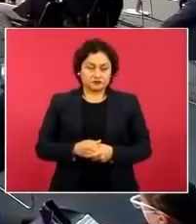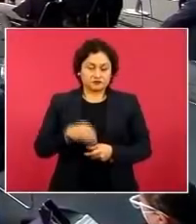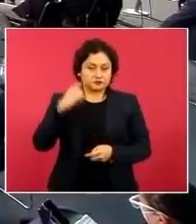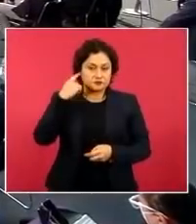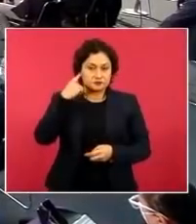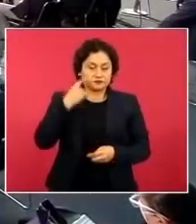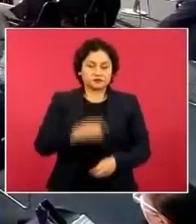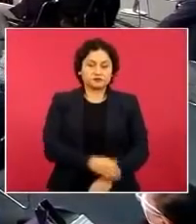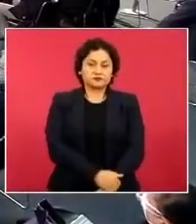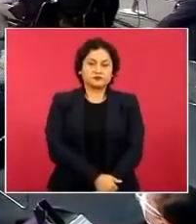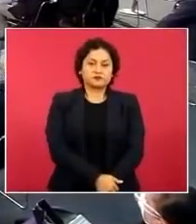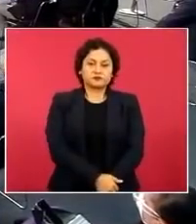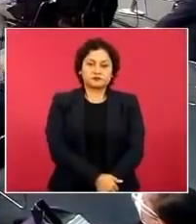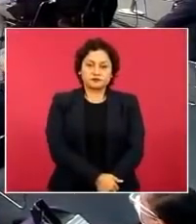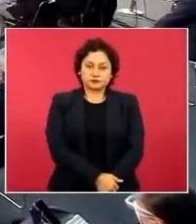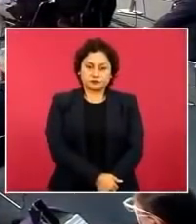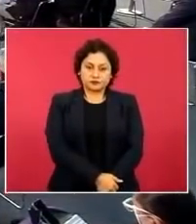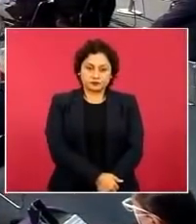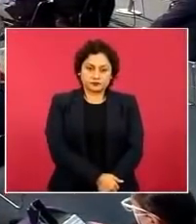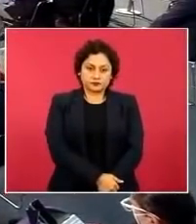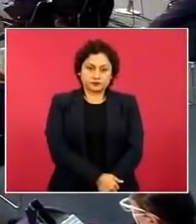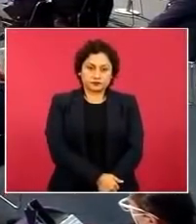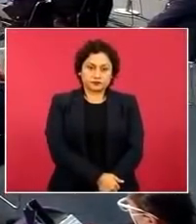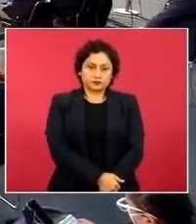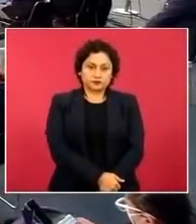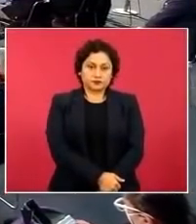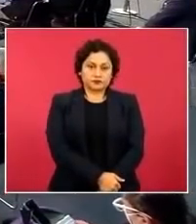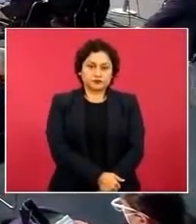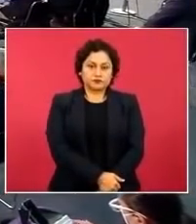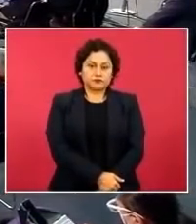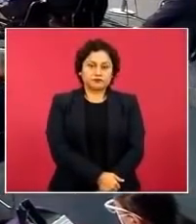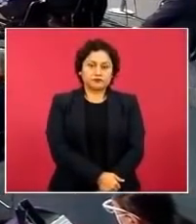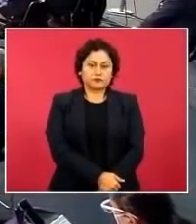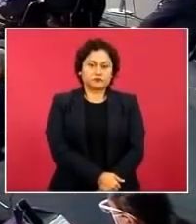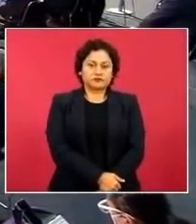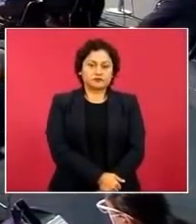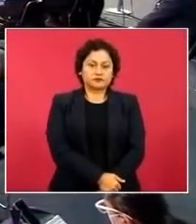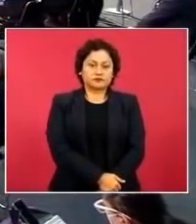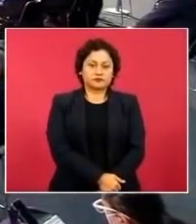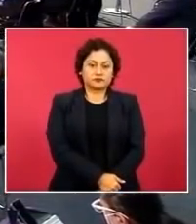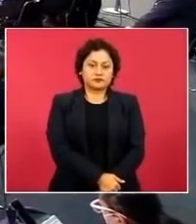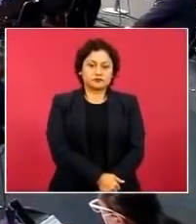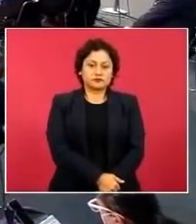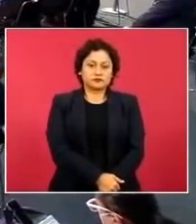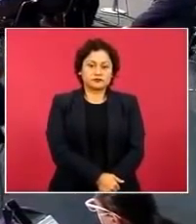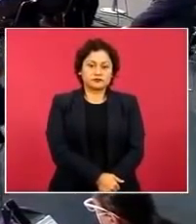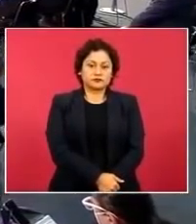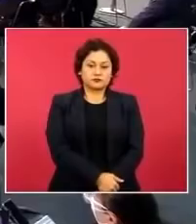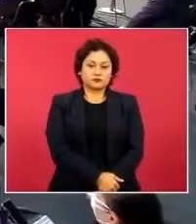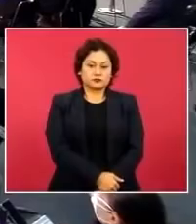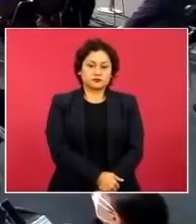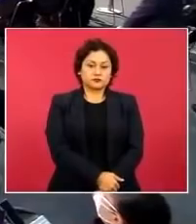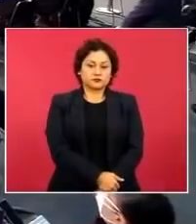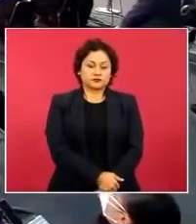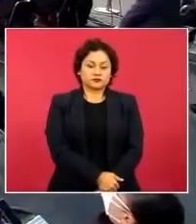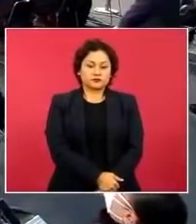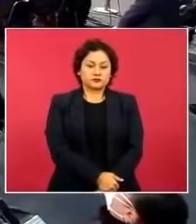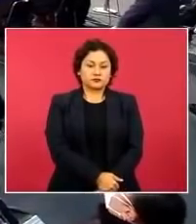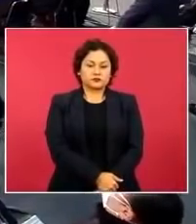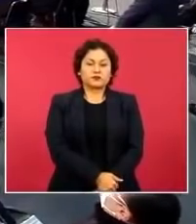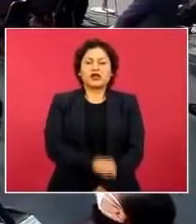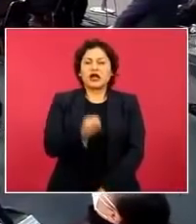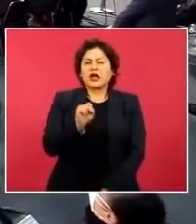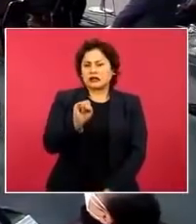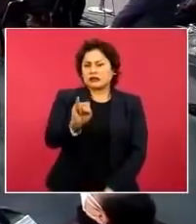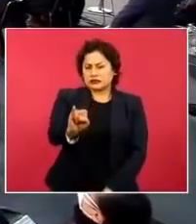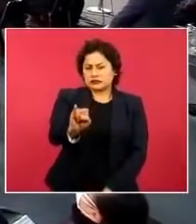aerolínea rusa Aeroflot, justo en estos momentos cuando en todo el mundo están cerrando, prohibiendo los vuelos de